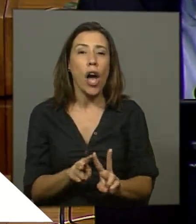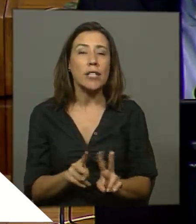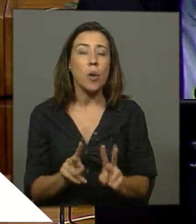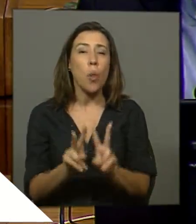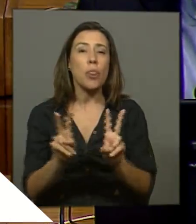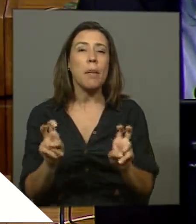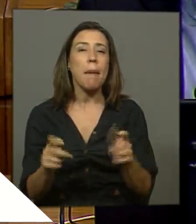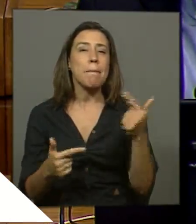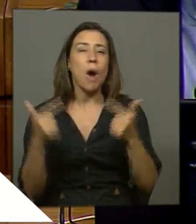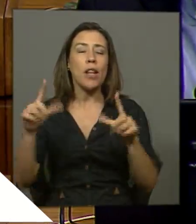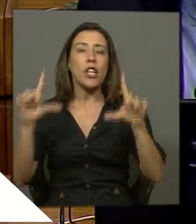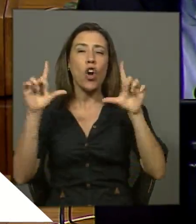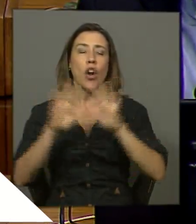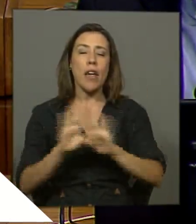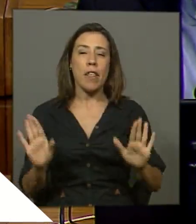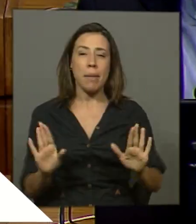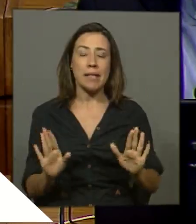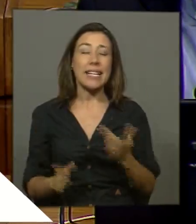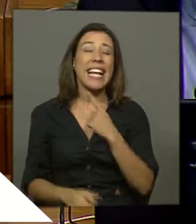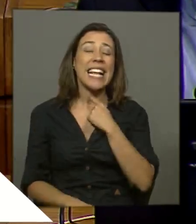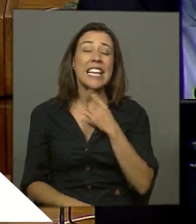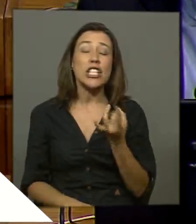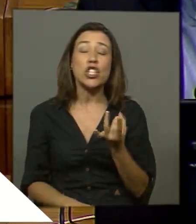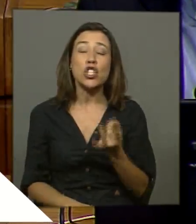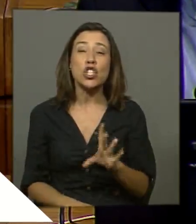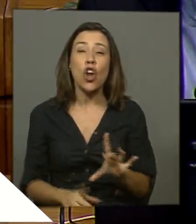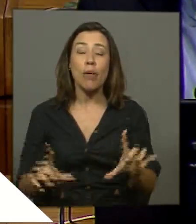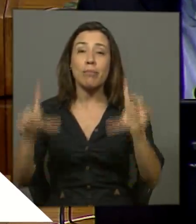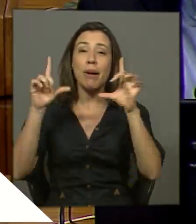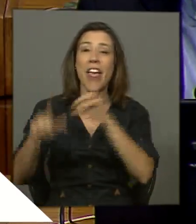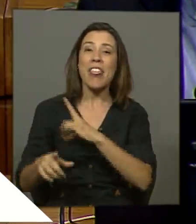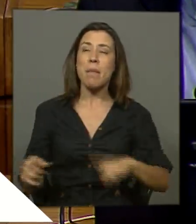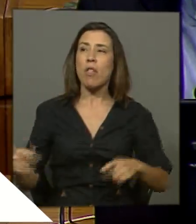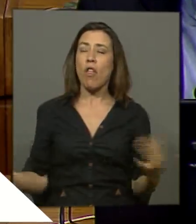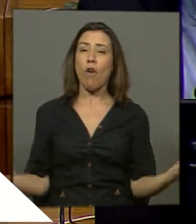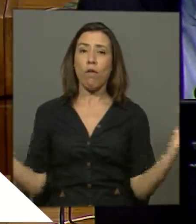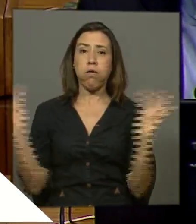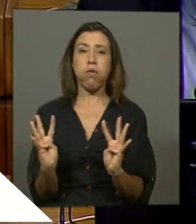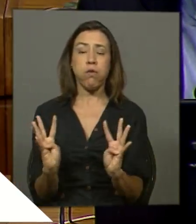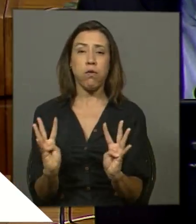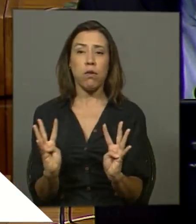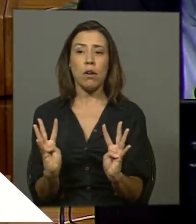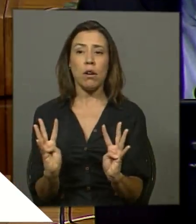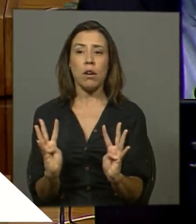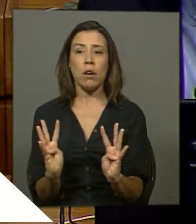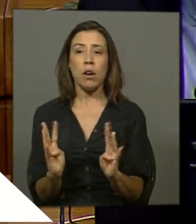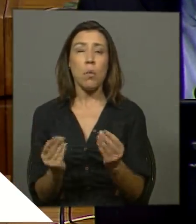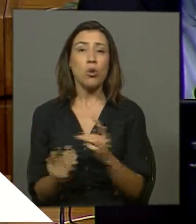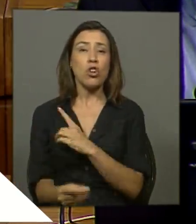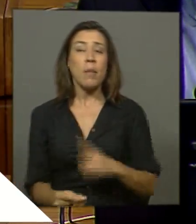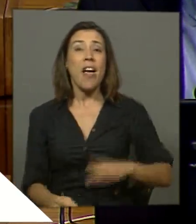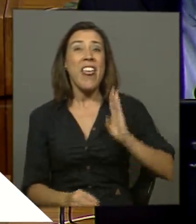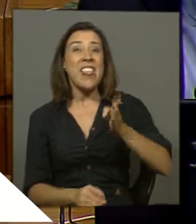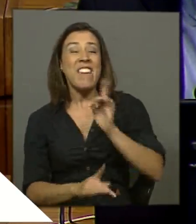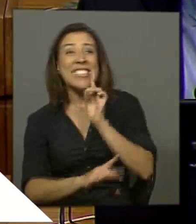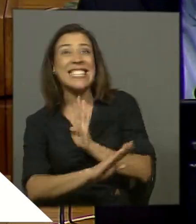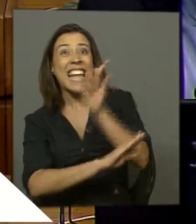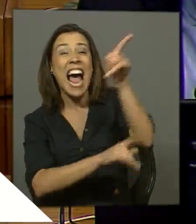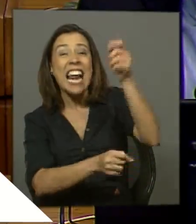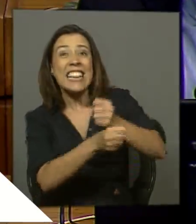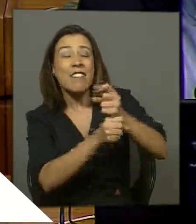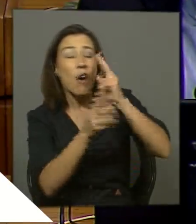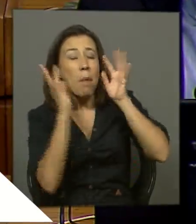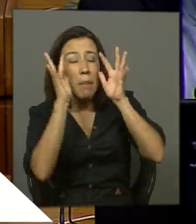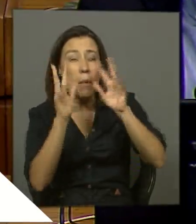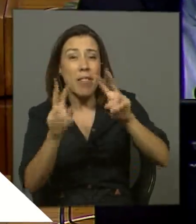punto político les interesa solo hacer que los diputados vengamos hoy día acá y que varios de nuestros colegas deberían estar allá en